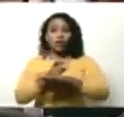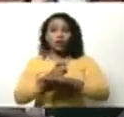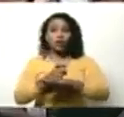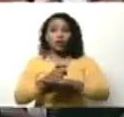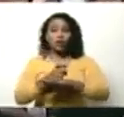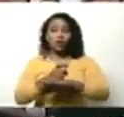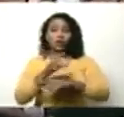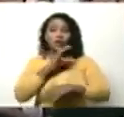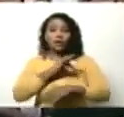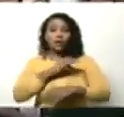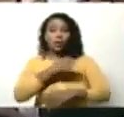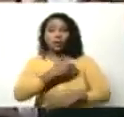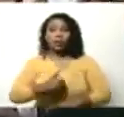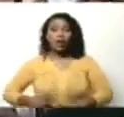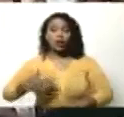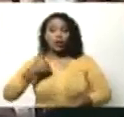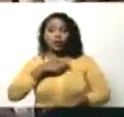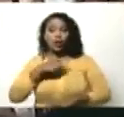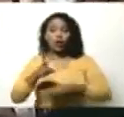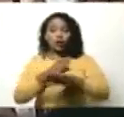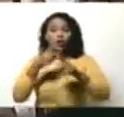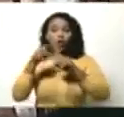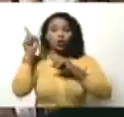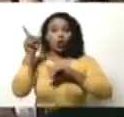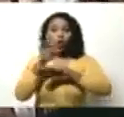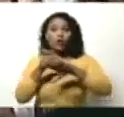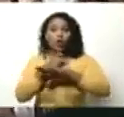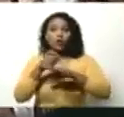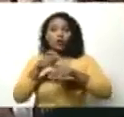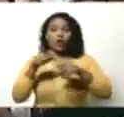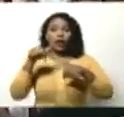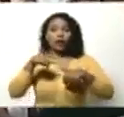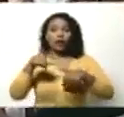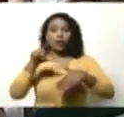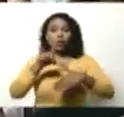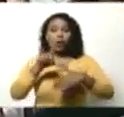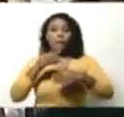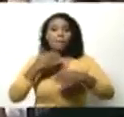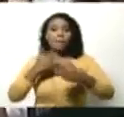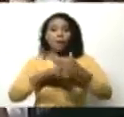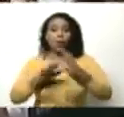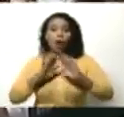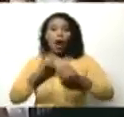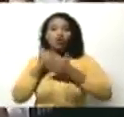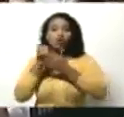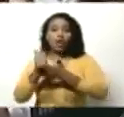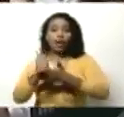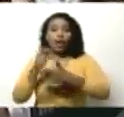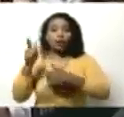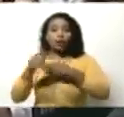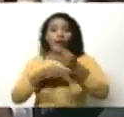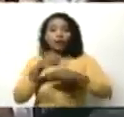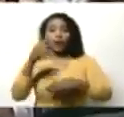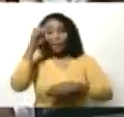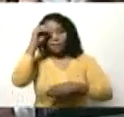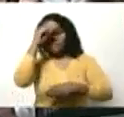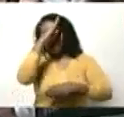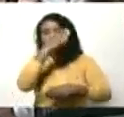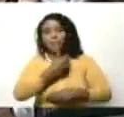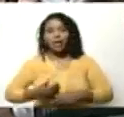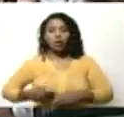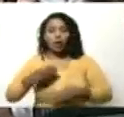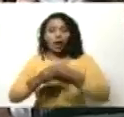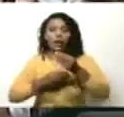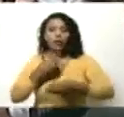el señor presidente, nuestro gobierno y otro gobierno en la región, vamos a empujar para que eso sea así. De hecho, el presidente Petro, ahora que estuvo, se